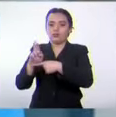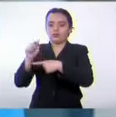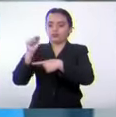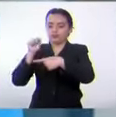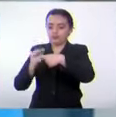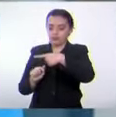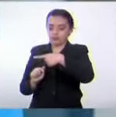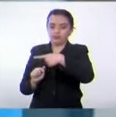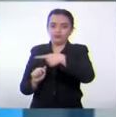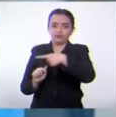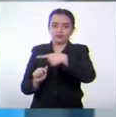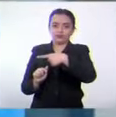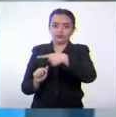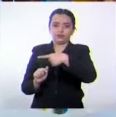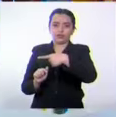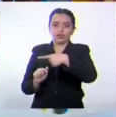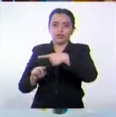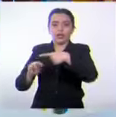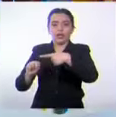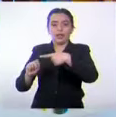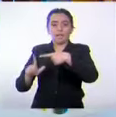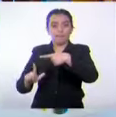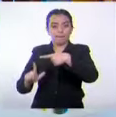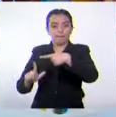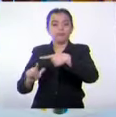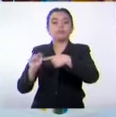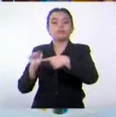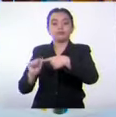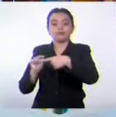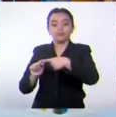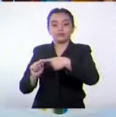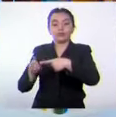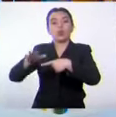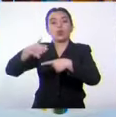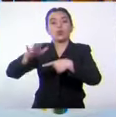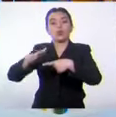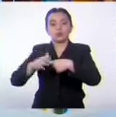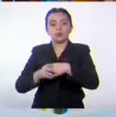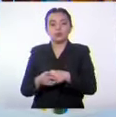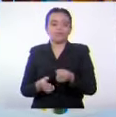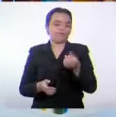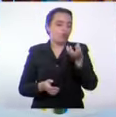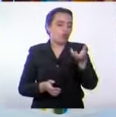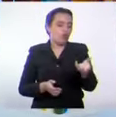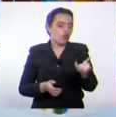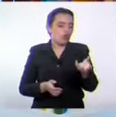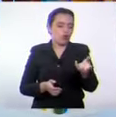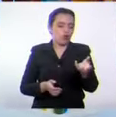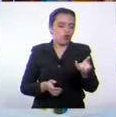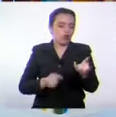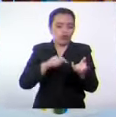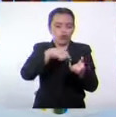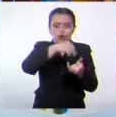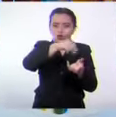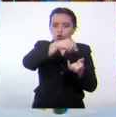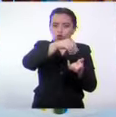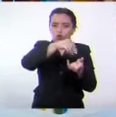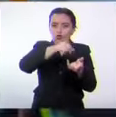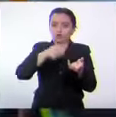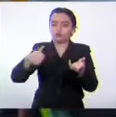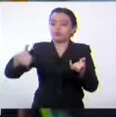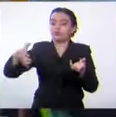mililitros de disolución. Y lo empleamos cuando tenemos disoluciones